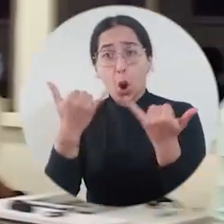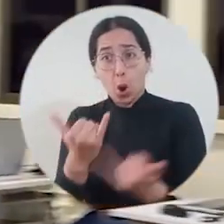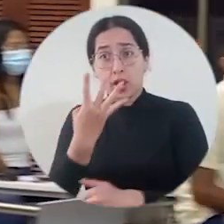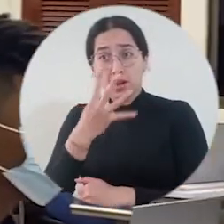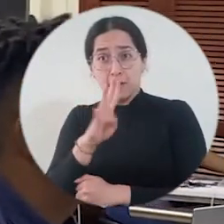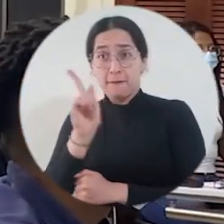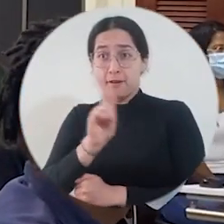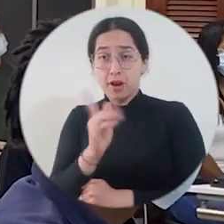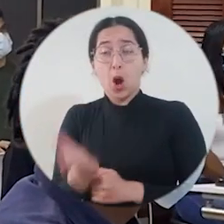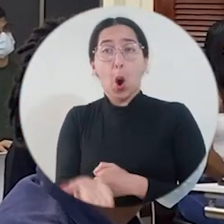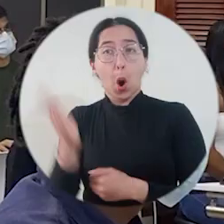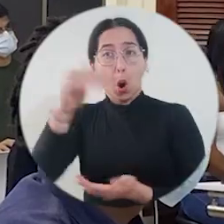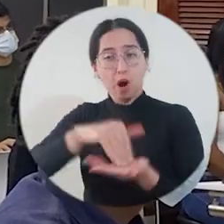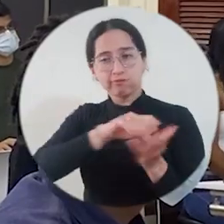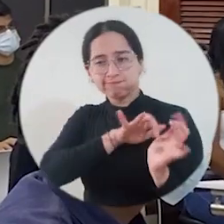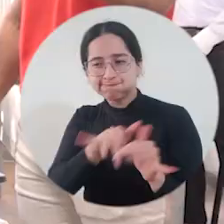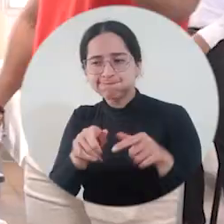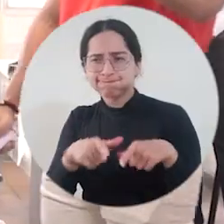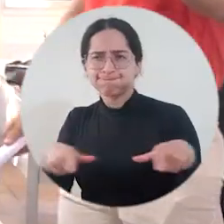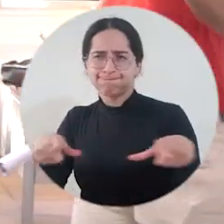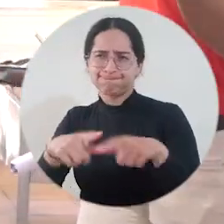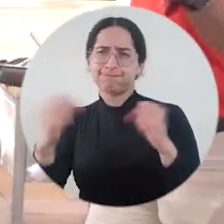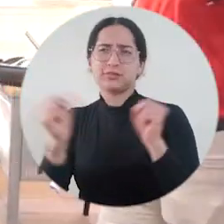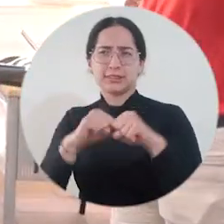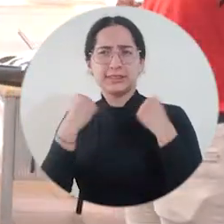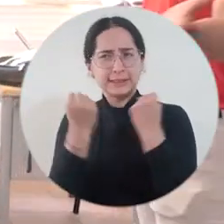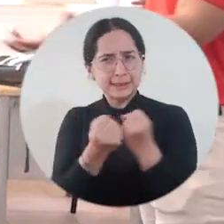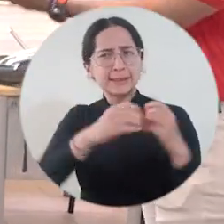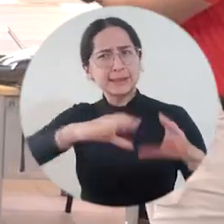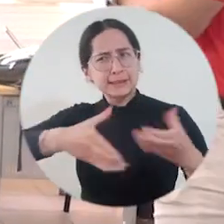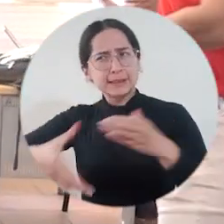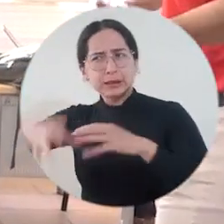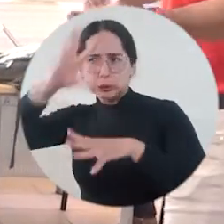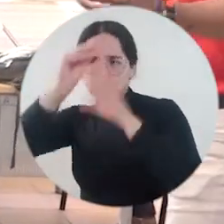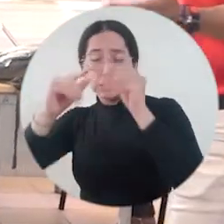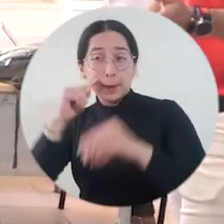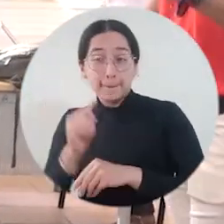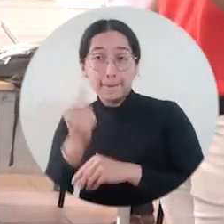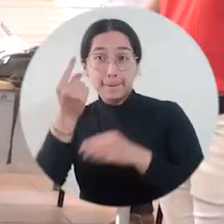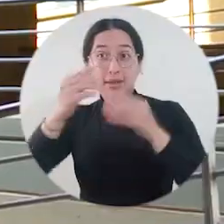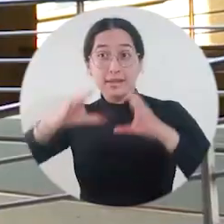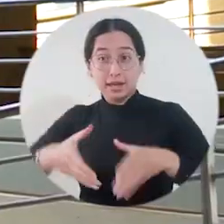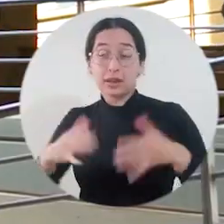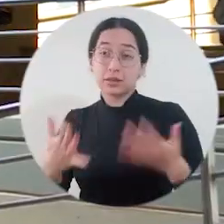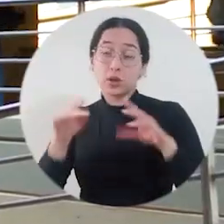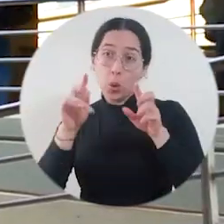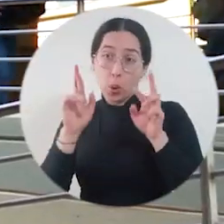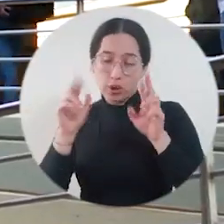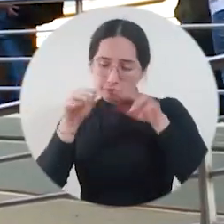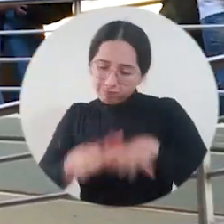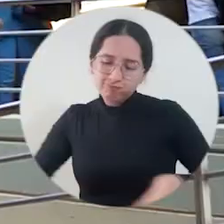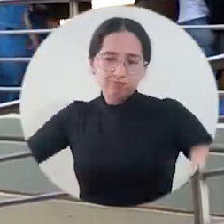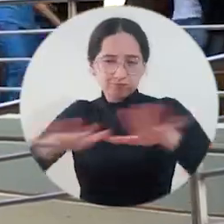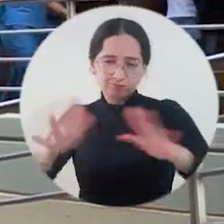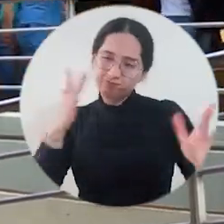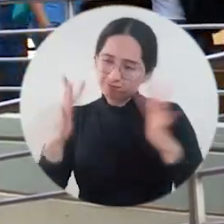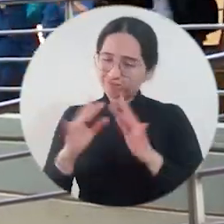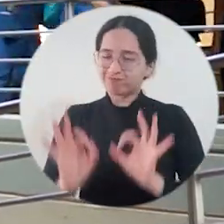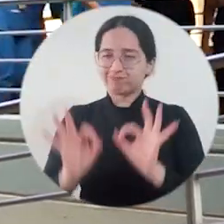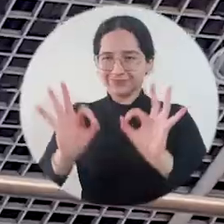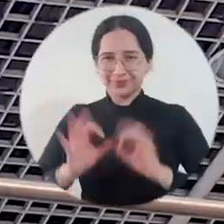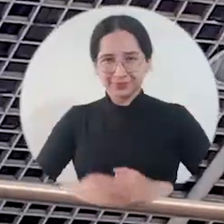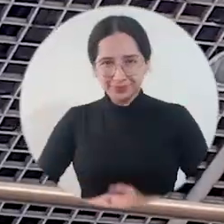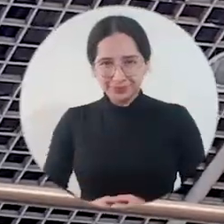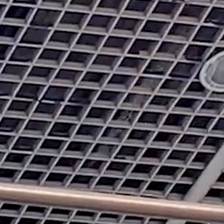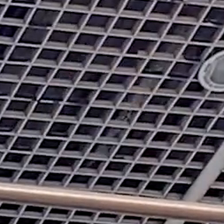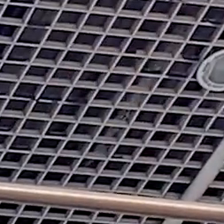hoy 14 de febrero a la presencialidad, procurando que los espacios brinden las mejores condiciones